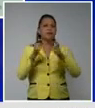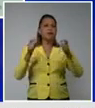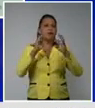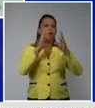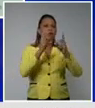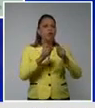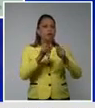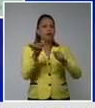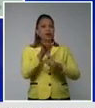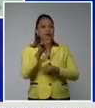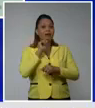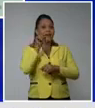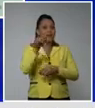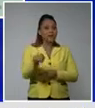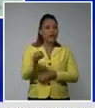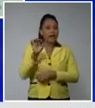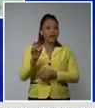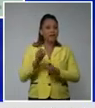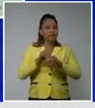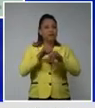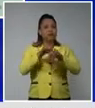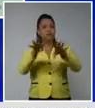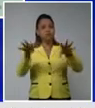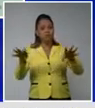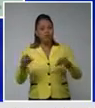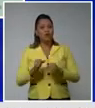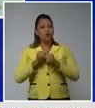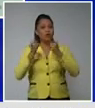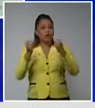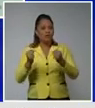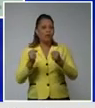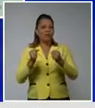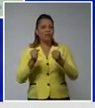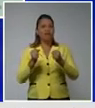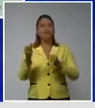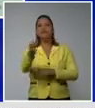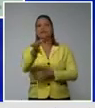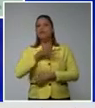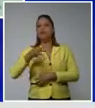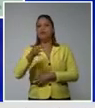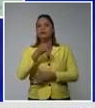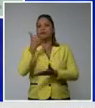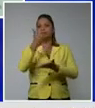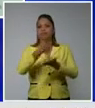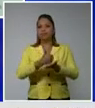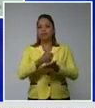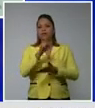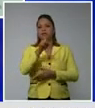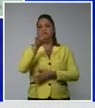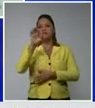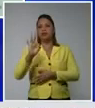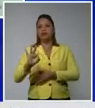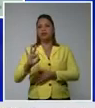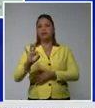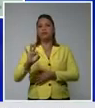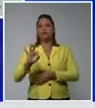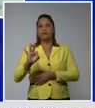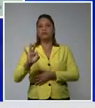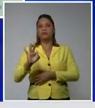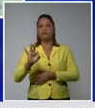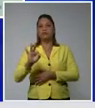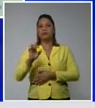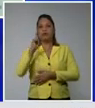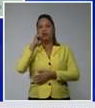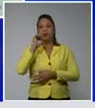además donde Camagüey tiene la transmisión más importante, en el municipio cabecera, 18. Nuevitas